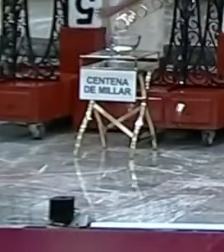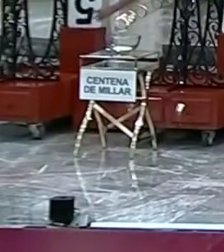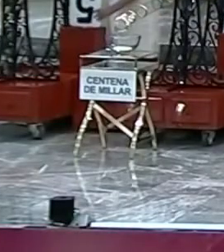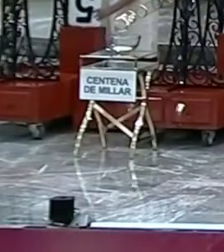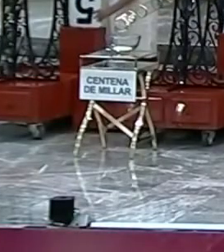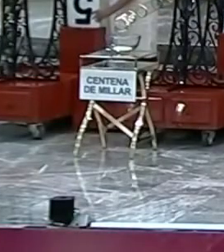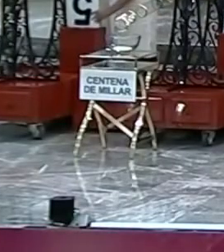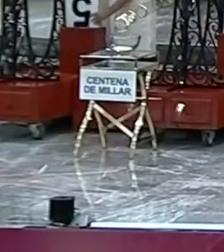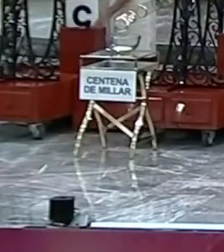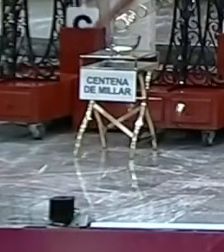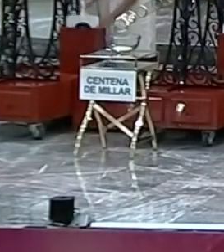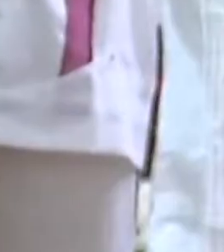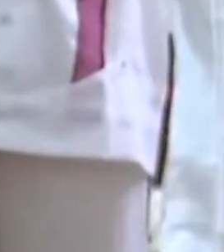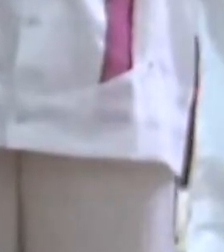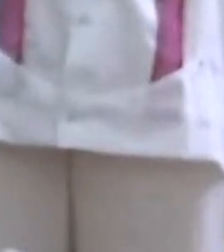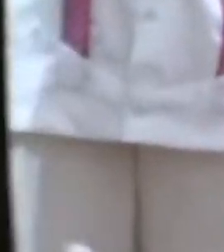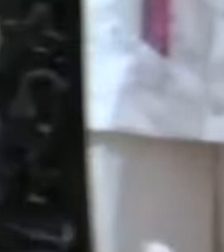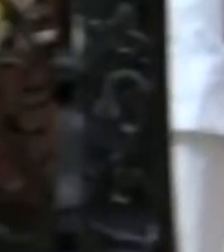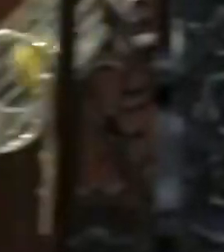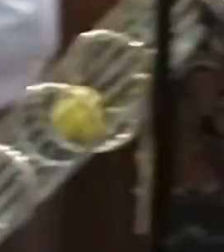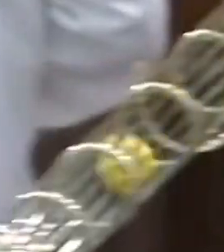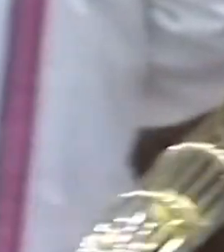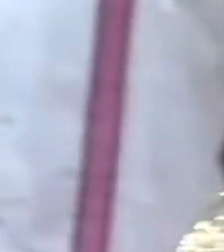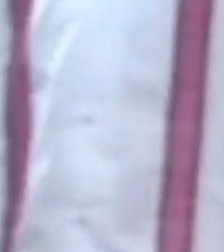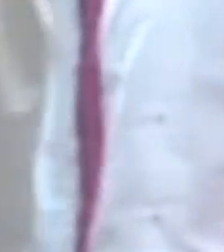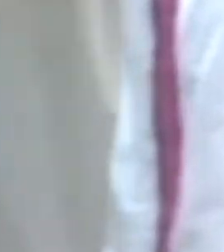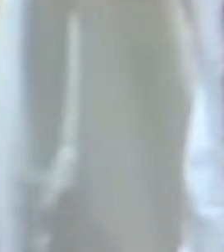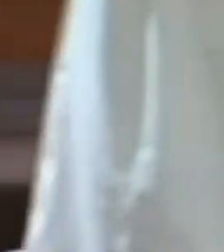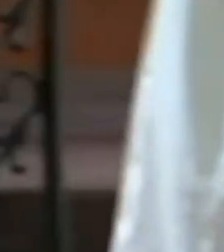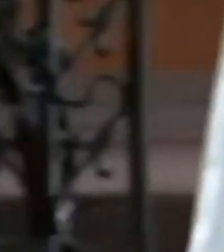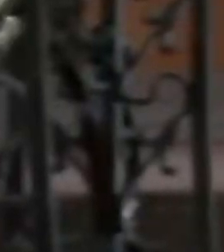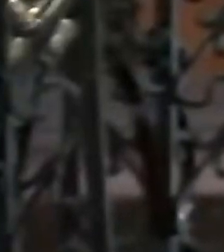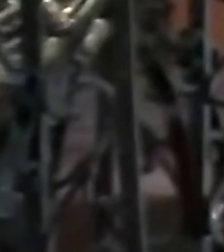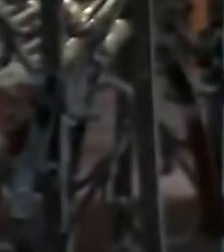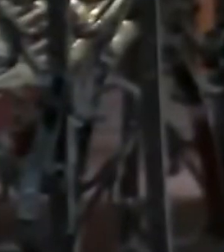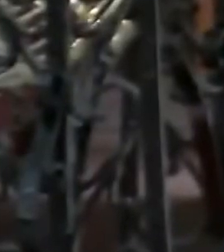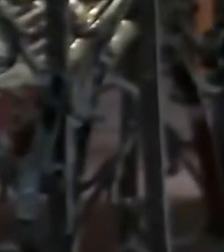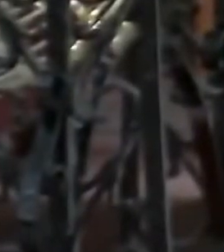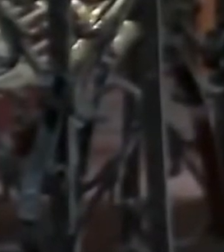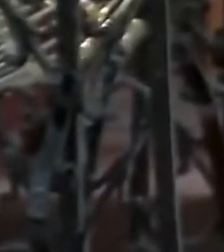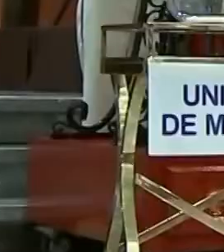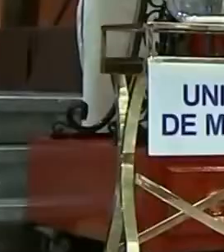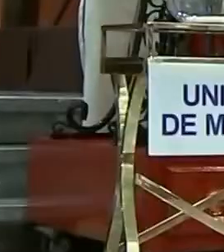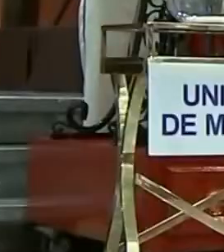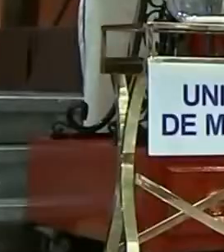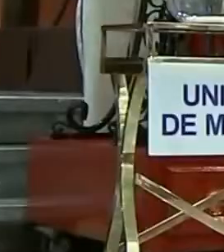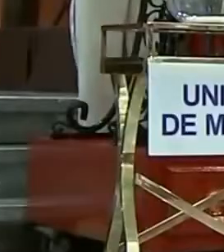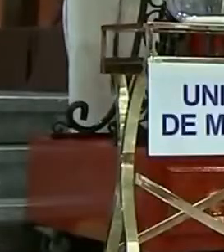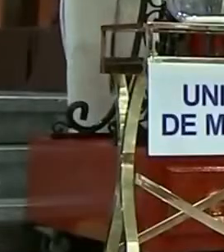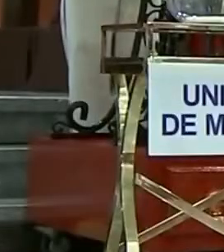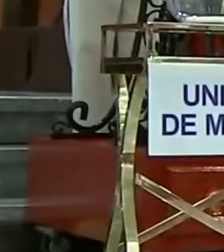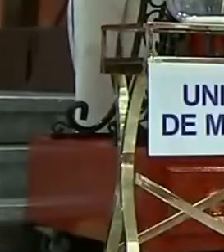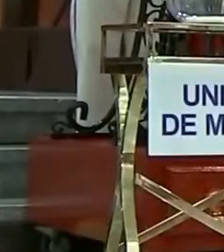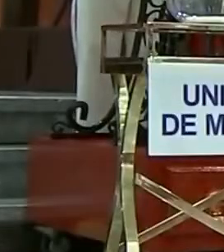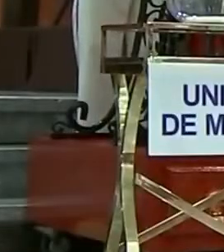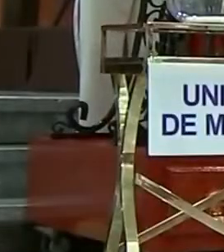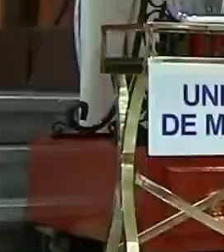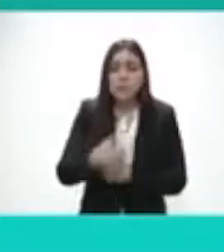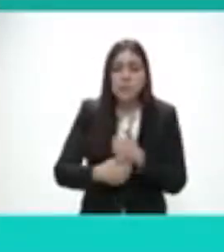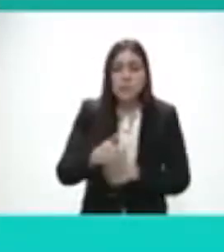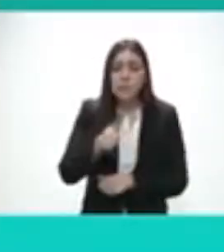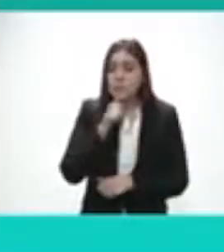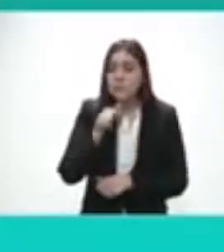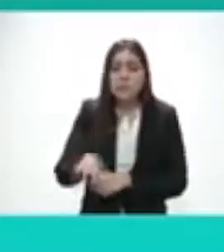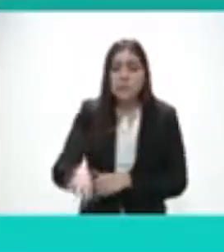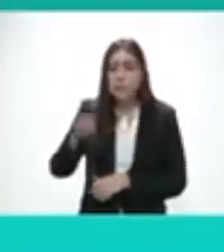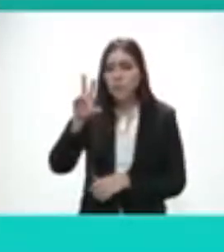a lo cual la Lotería Nacional respondió que debía aclarar la petición, por lo que el solicitante presentó un recurso de revisión ante el